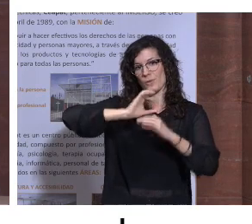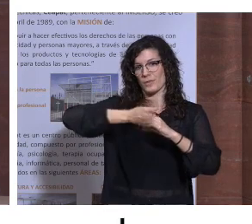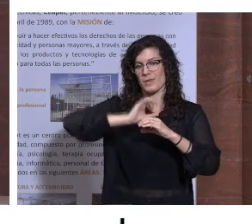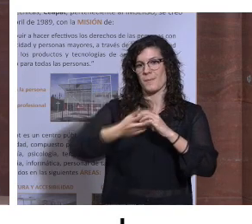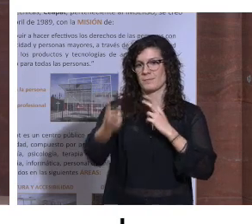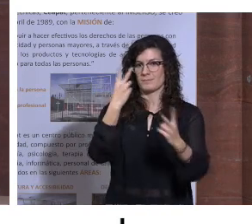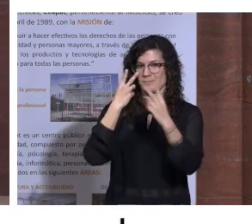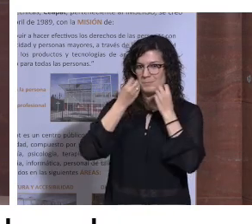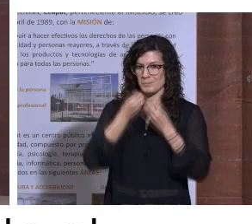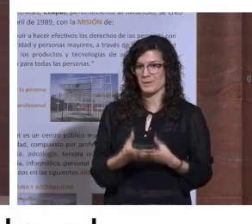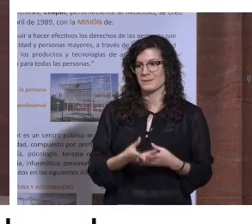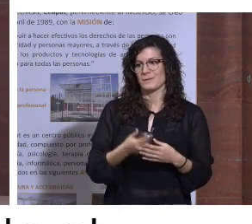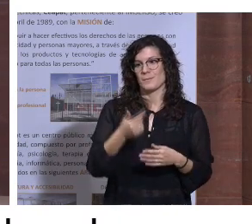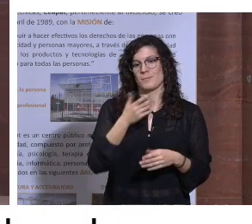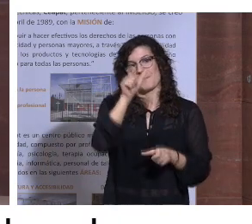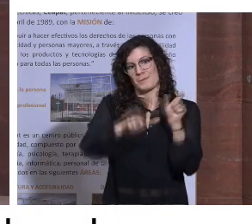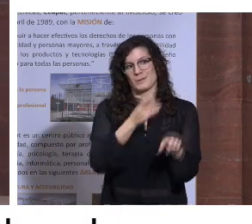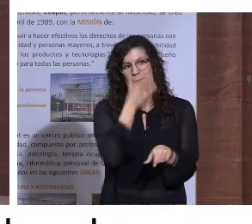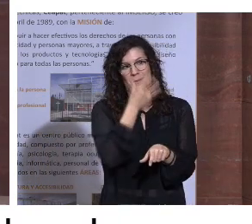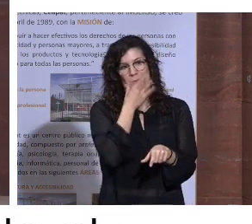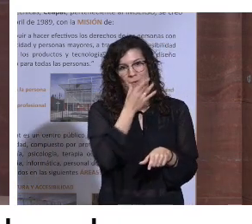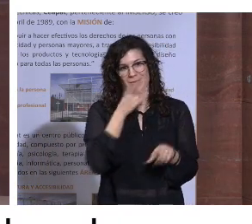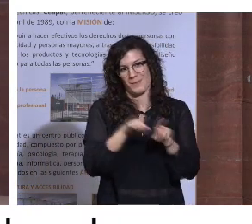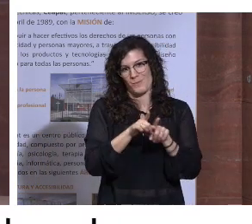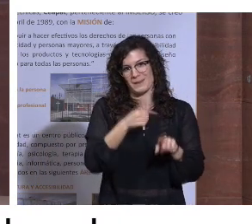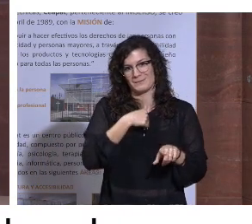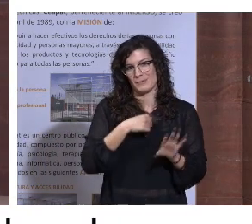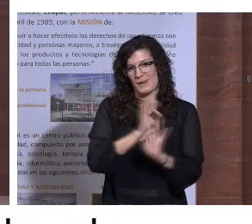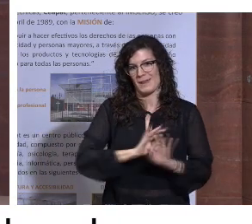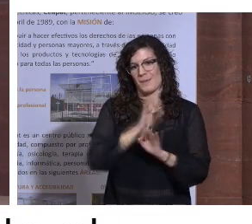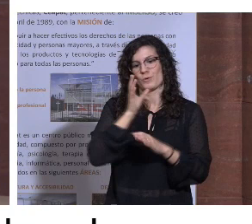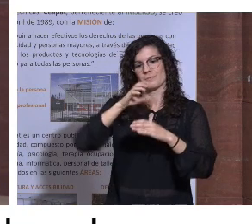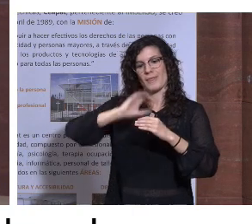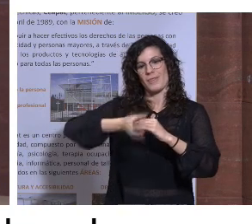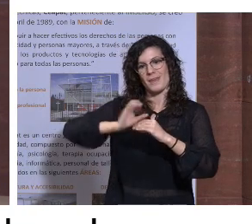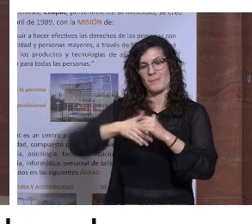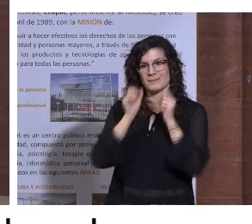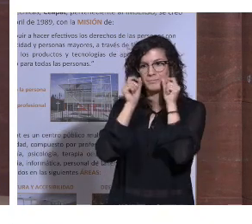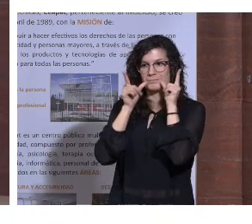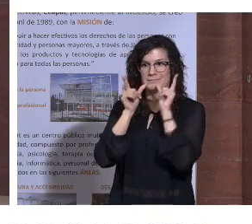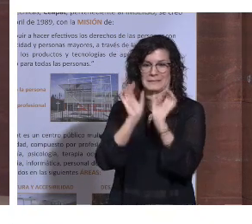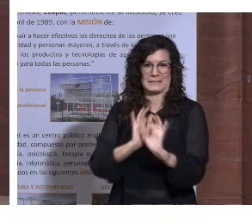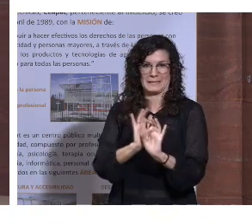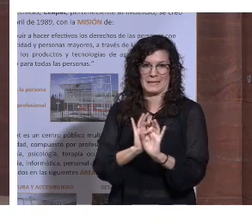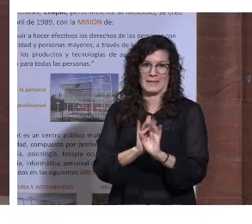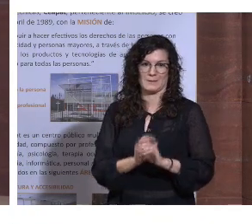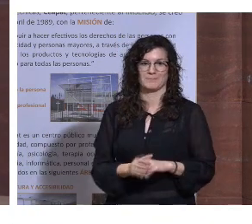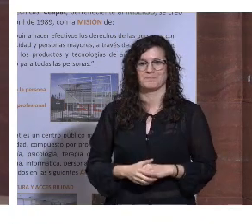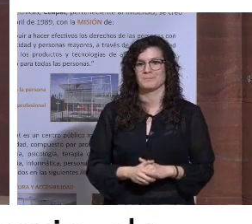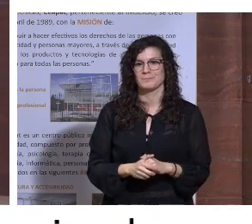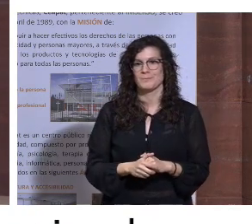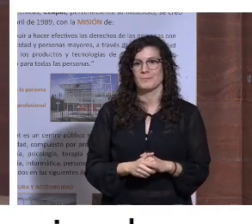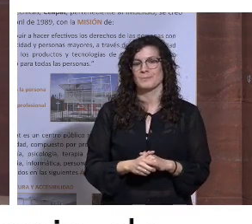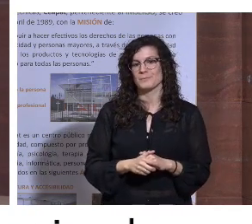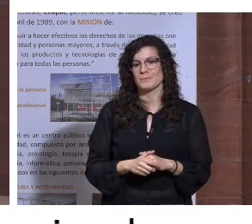que avergonzarse muchos más responsables de este ministerio de descubrir el CEAPAD por razón del cargo, sino